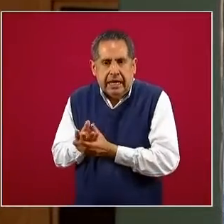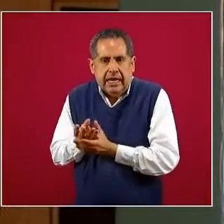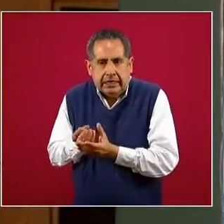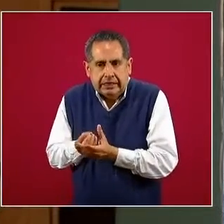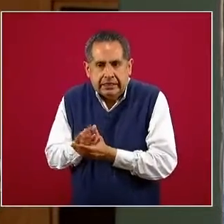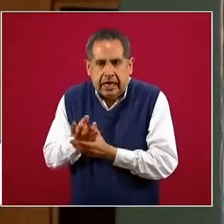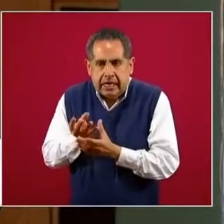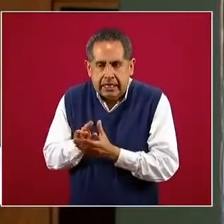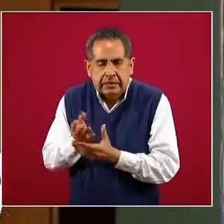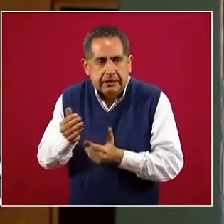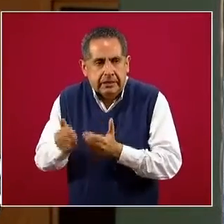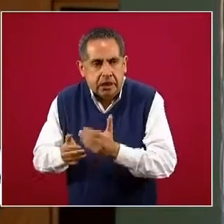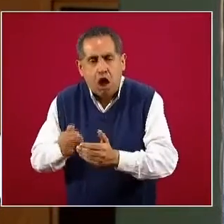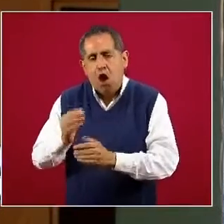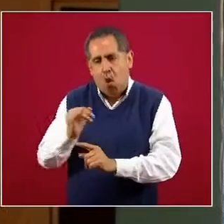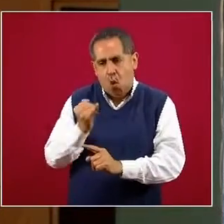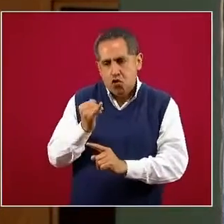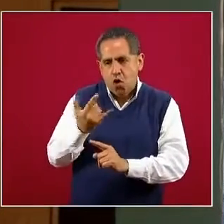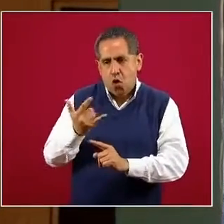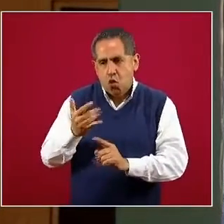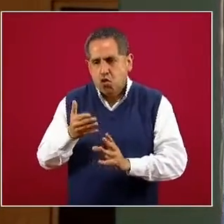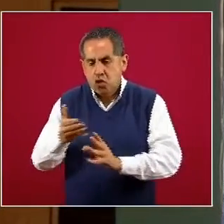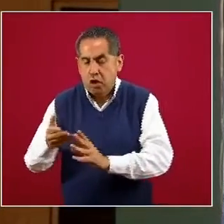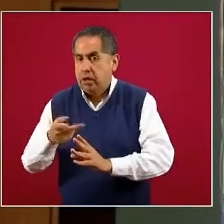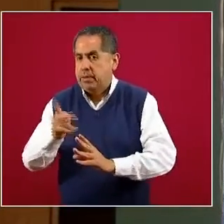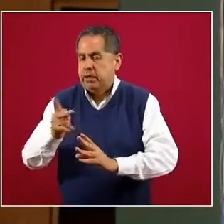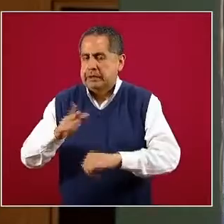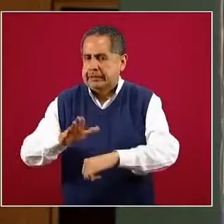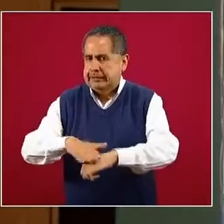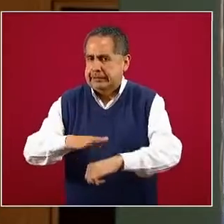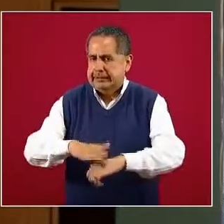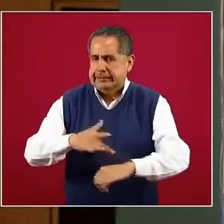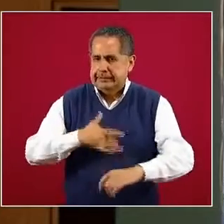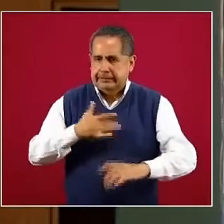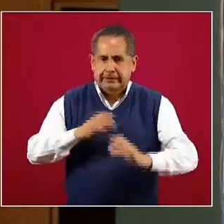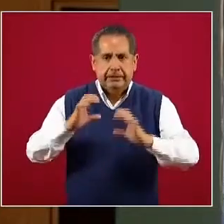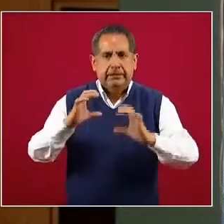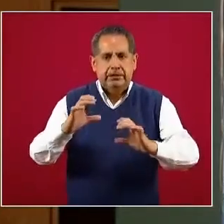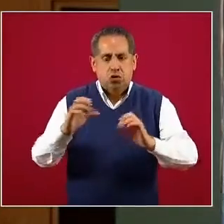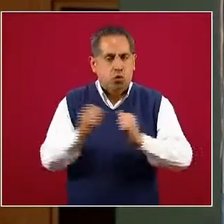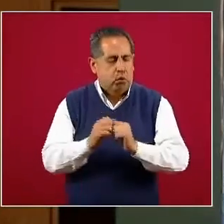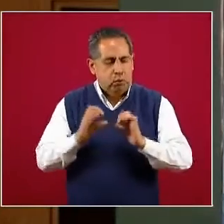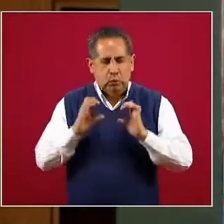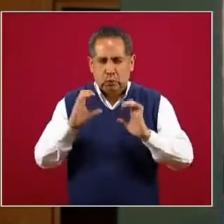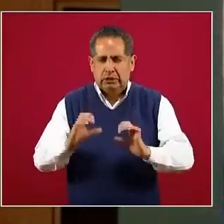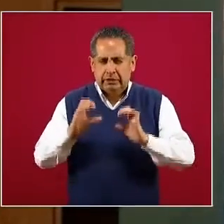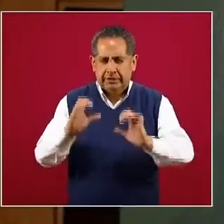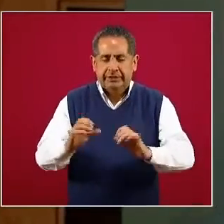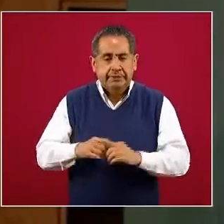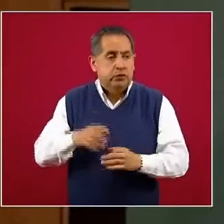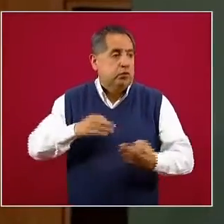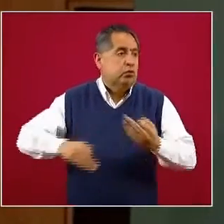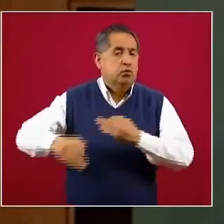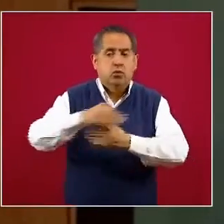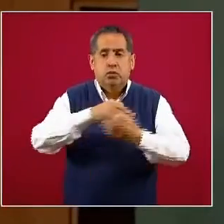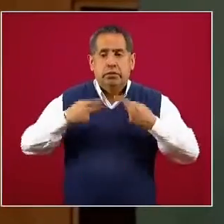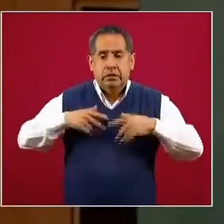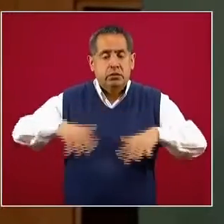si nos puede dirigir el mensaje principal. Posteriormente presentaré el informe técnico y tendremos una serie